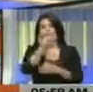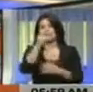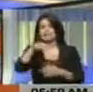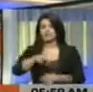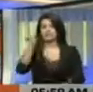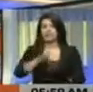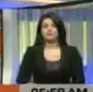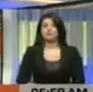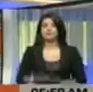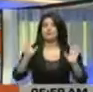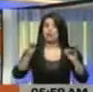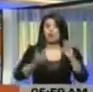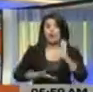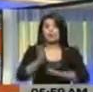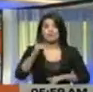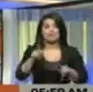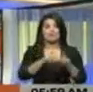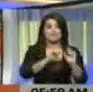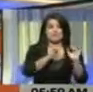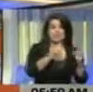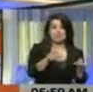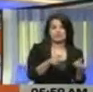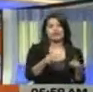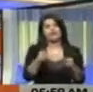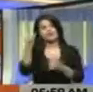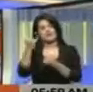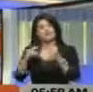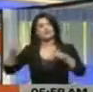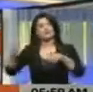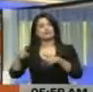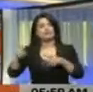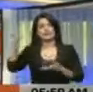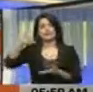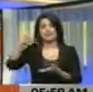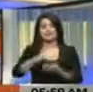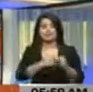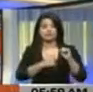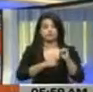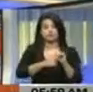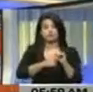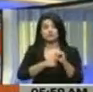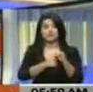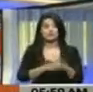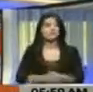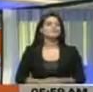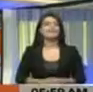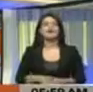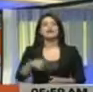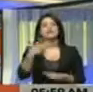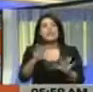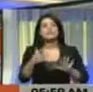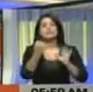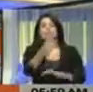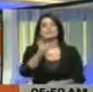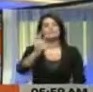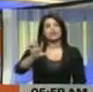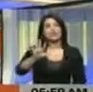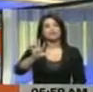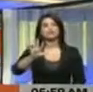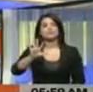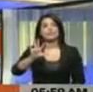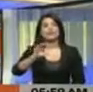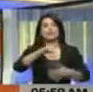país. Vamos a despedir tal cual comenzamos con el sonero clásico del Caribe. Ya son 35, el tema